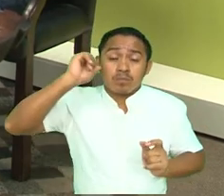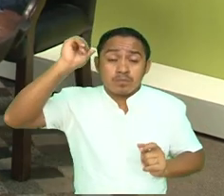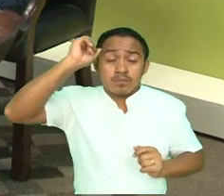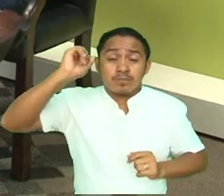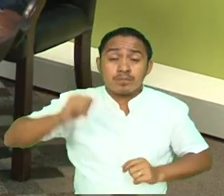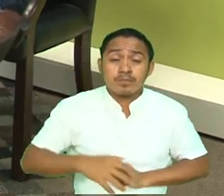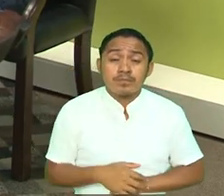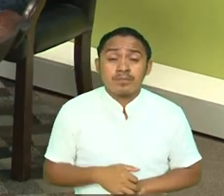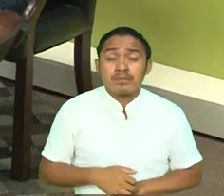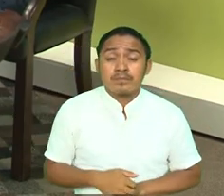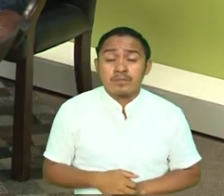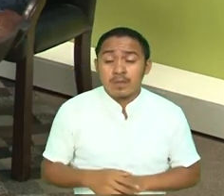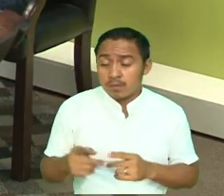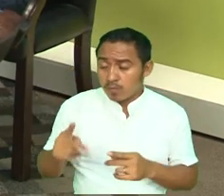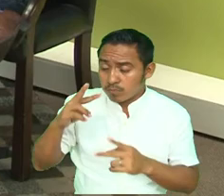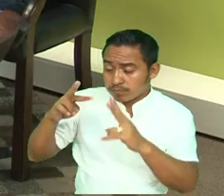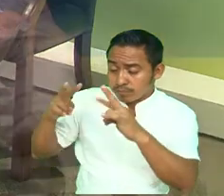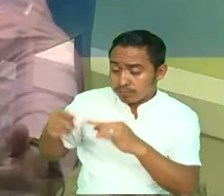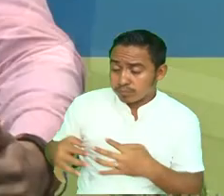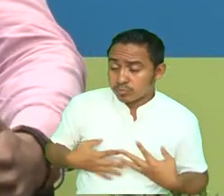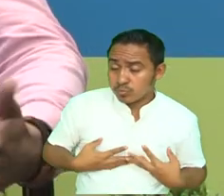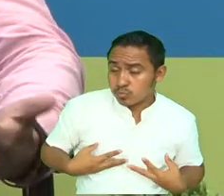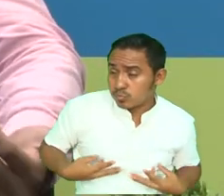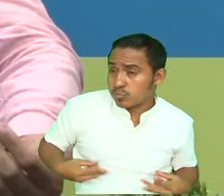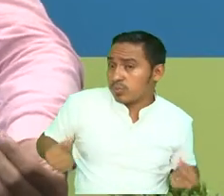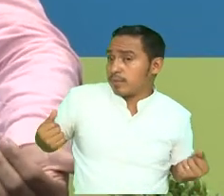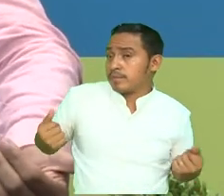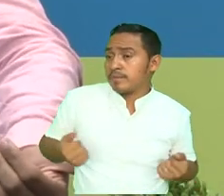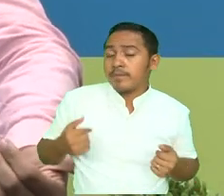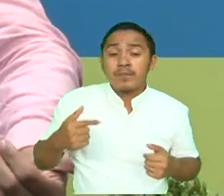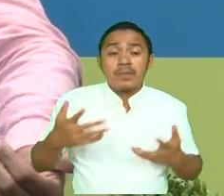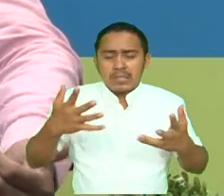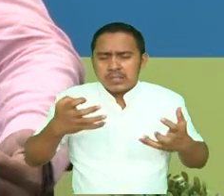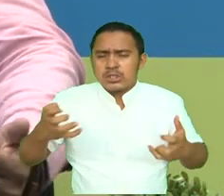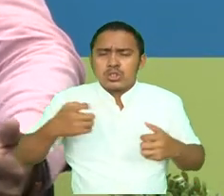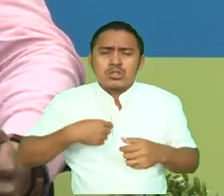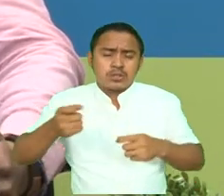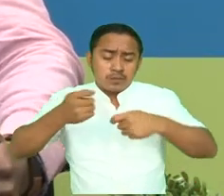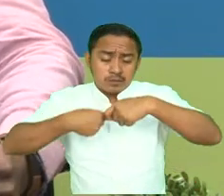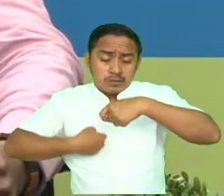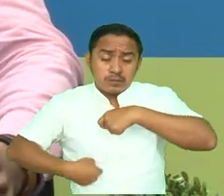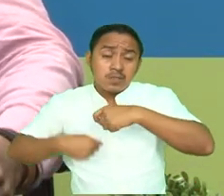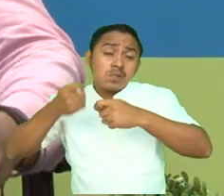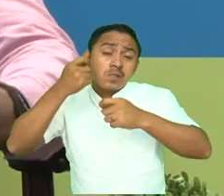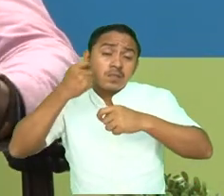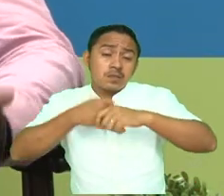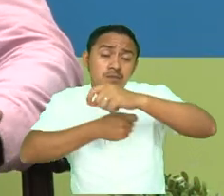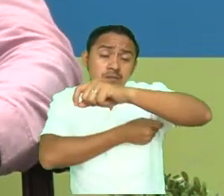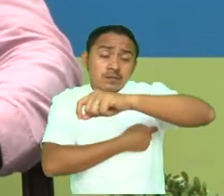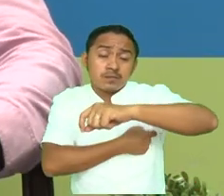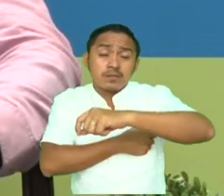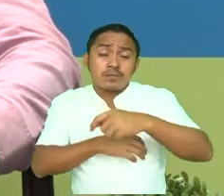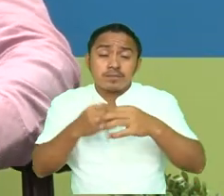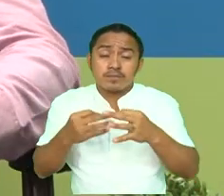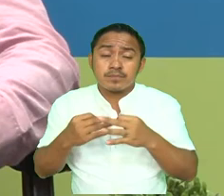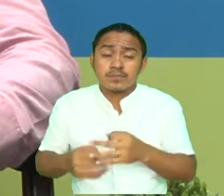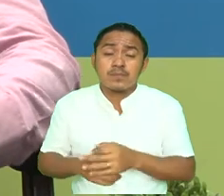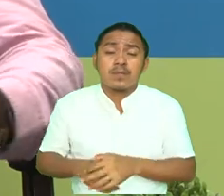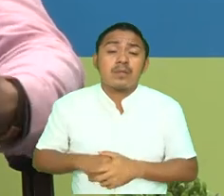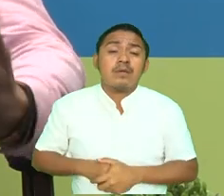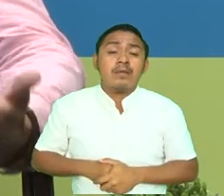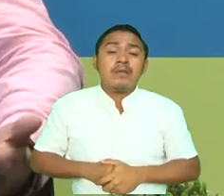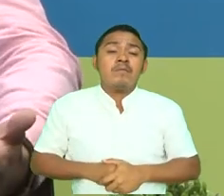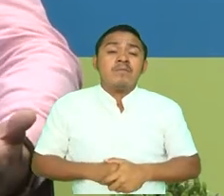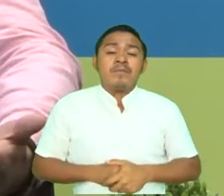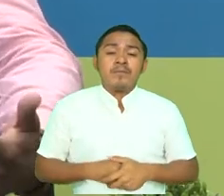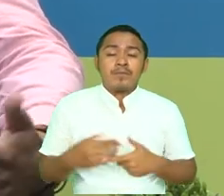Por ser un individuo sano no va y él quiera la cirugía, primero se brindan lo que son las otras terapias, que sí tienen